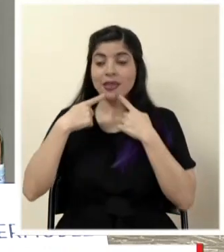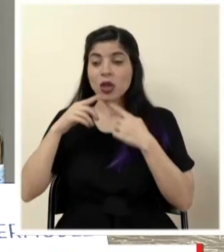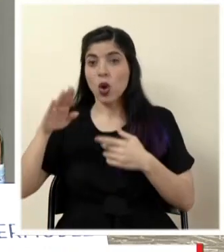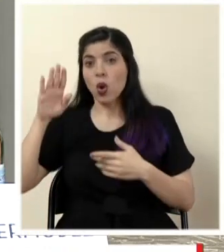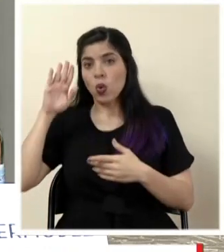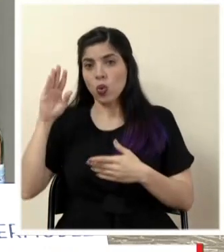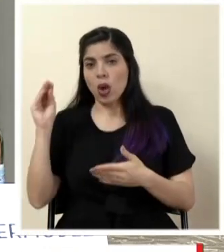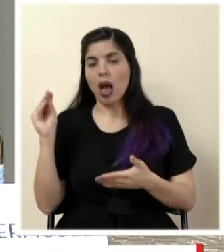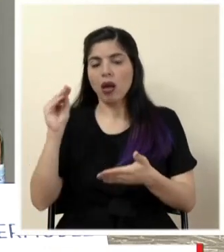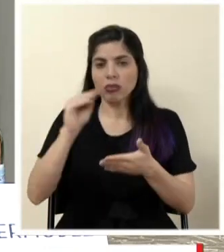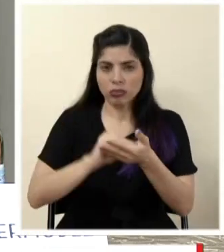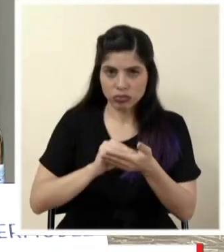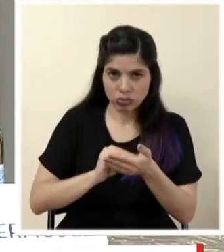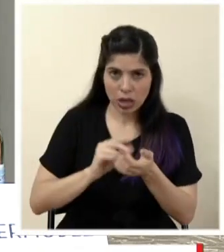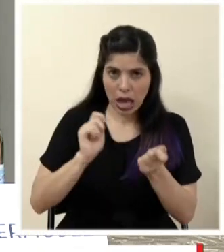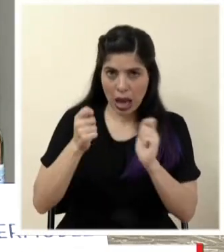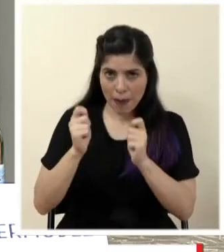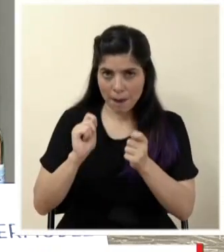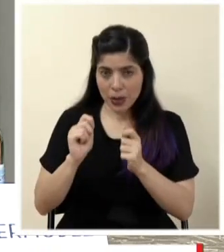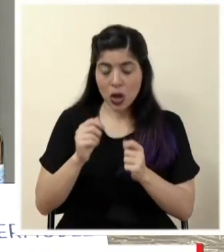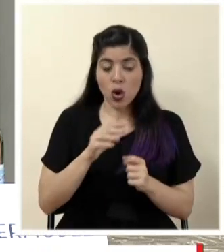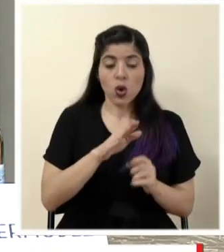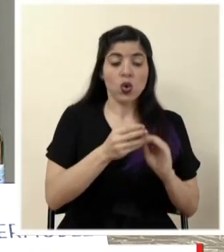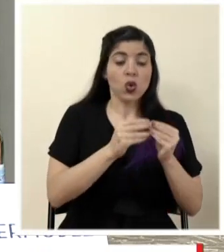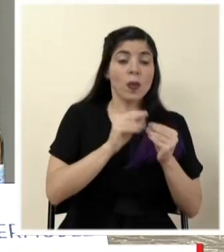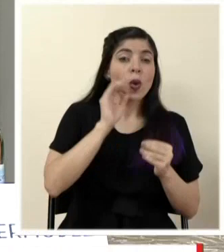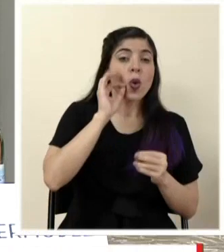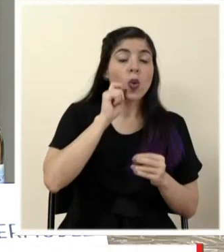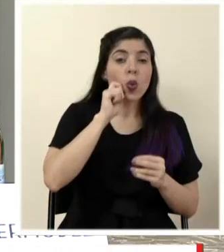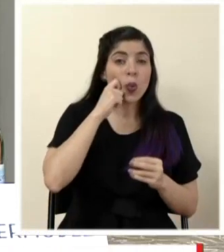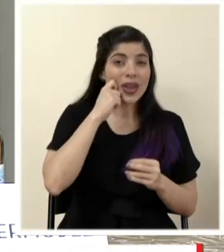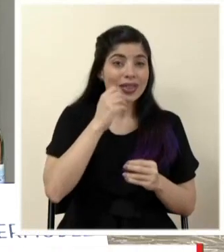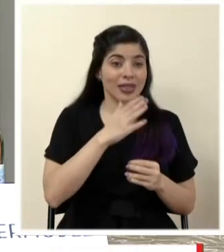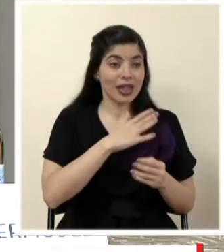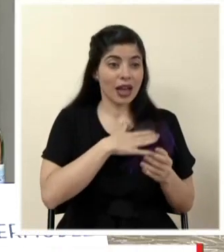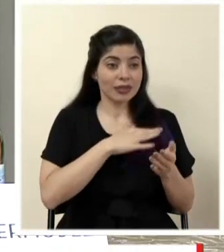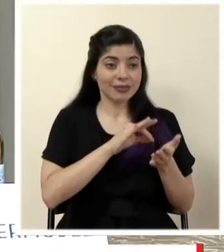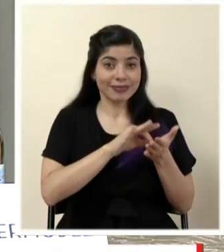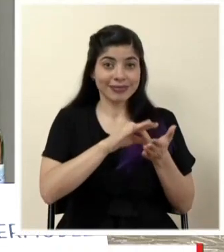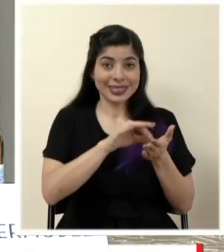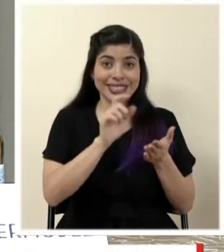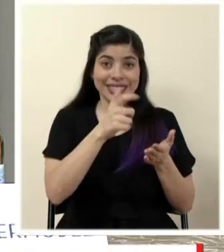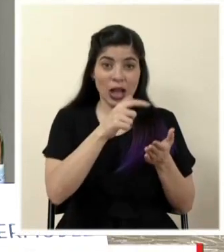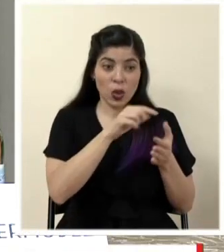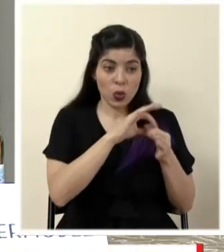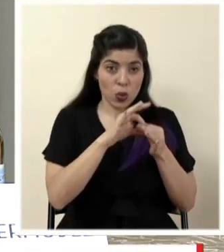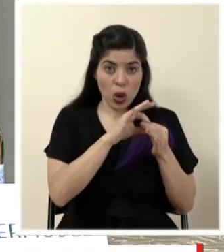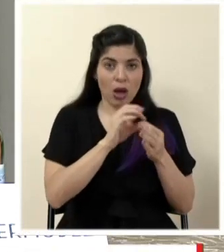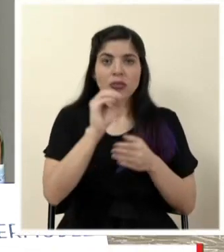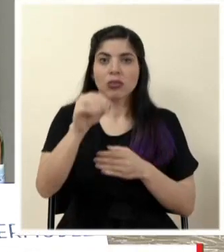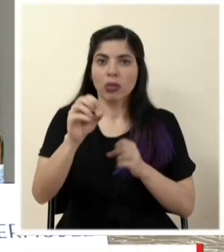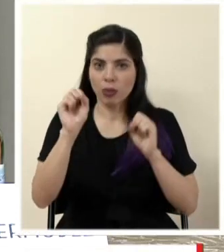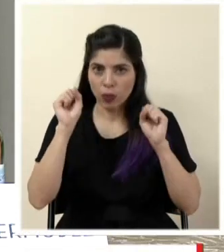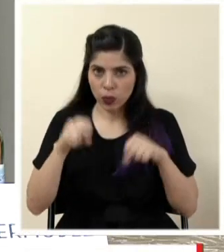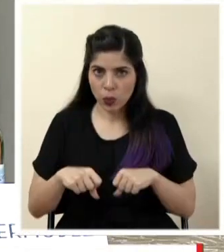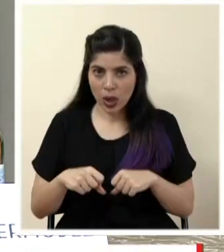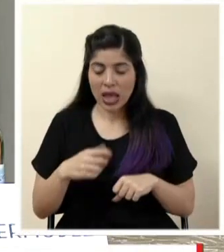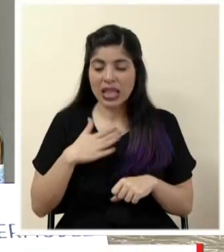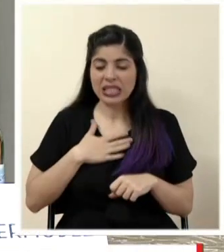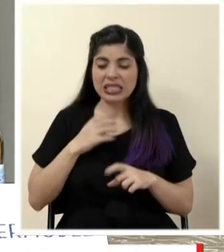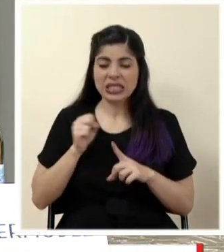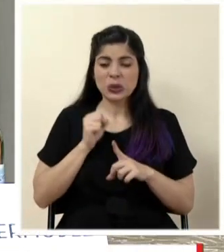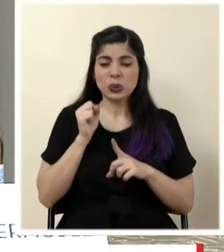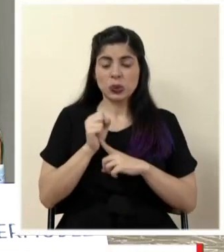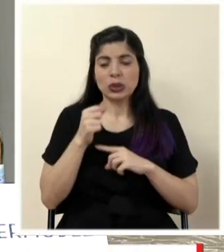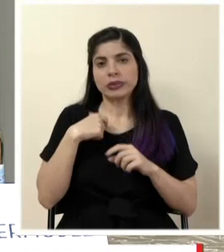de cuenta, siempre vinculada a su número de cédula, cambiar el tipo de afectación que tiene la persona, o